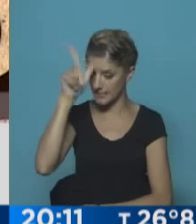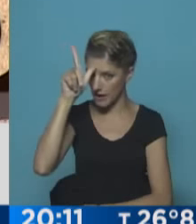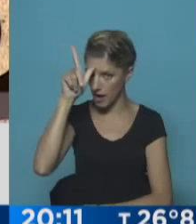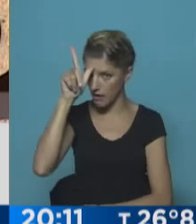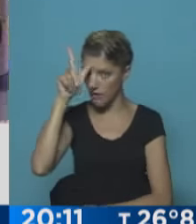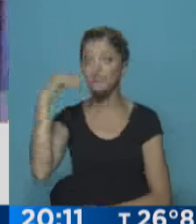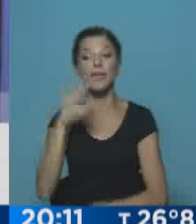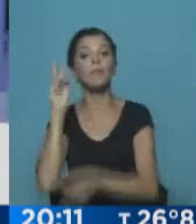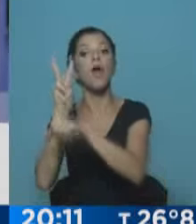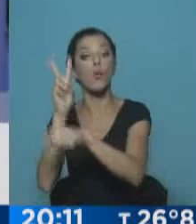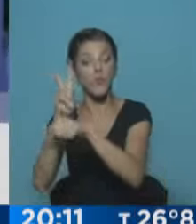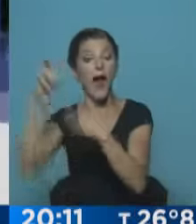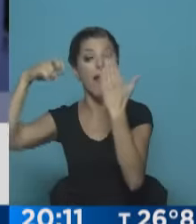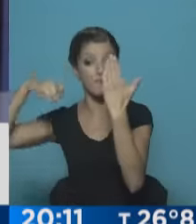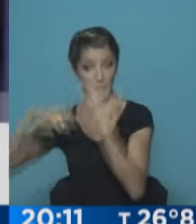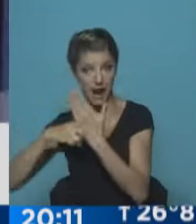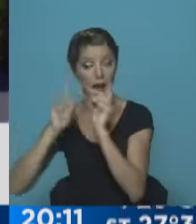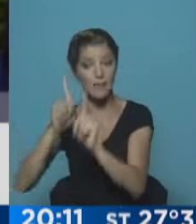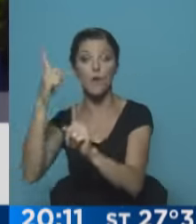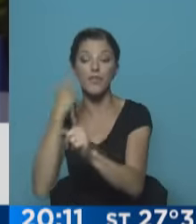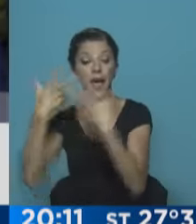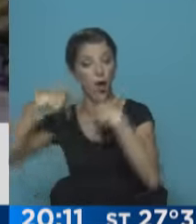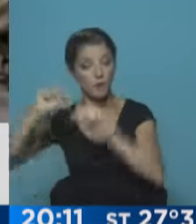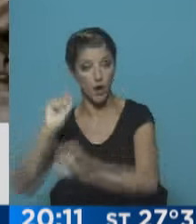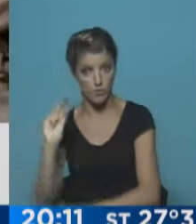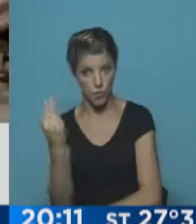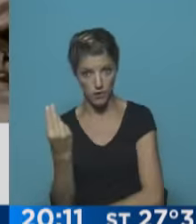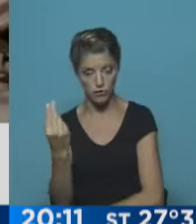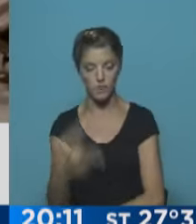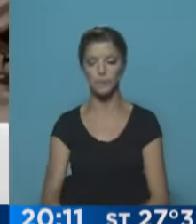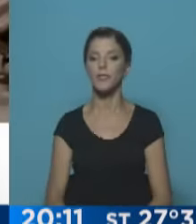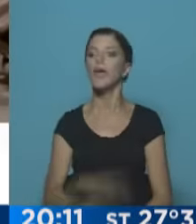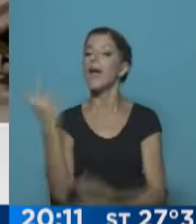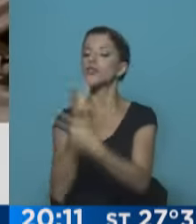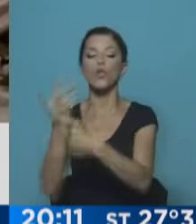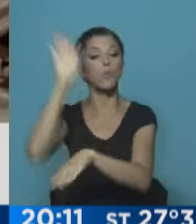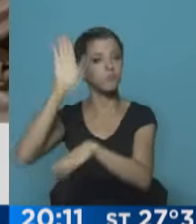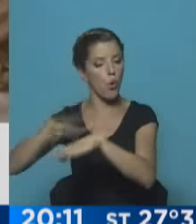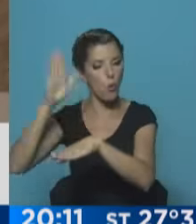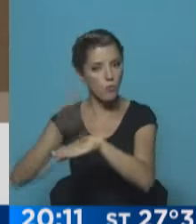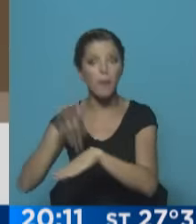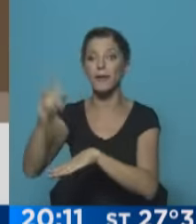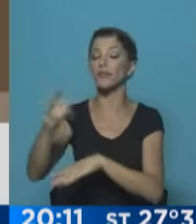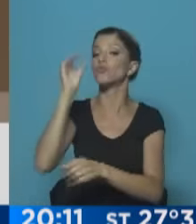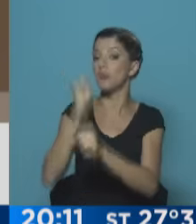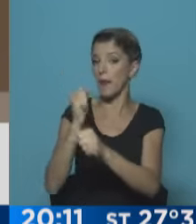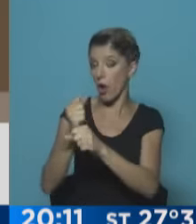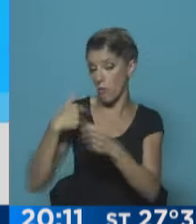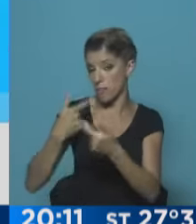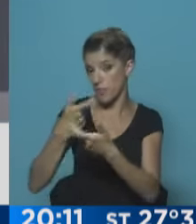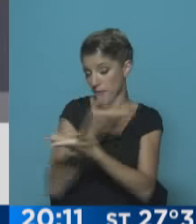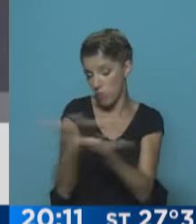quienes debían custodiar al fiscal el día en que fue hallado muerto. Se los imputa por incumplimiento de los deberes de funcionario